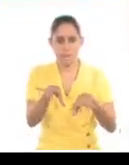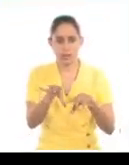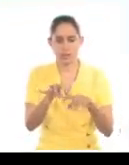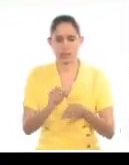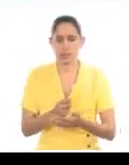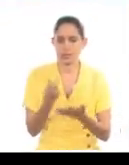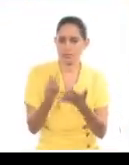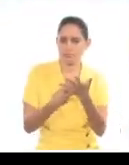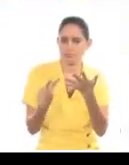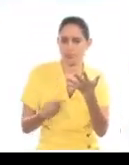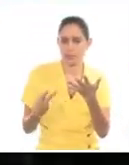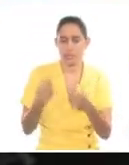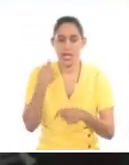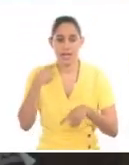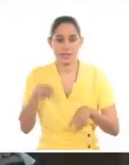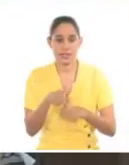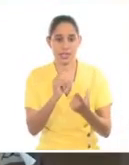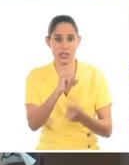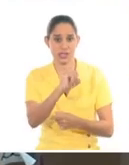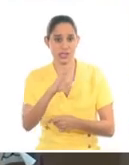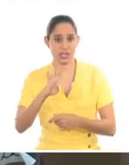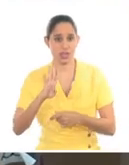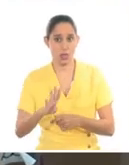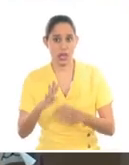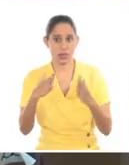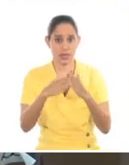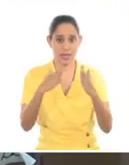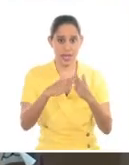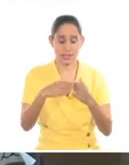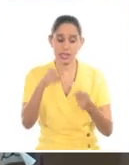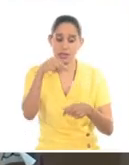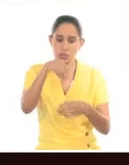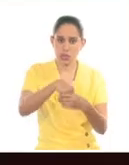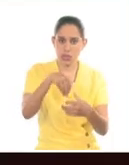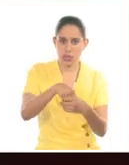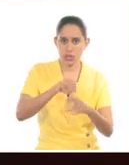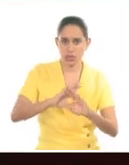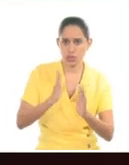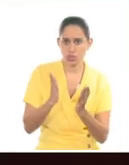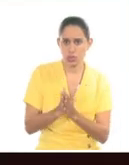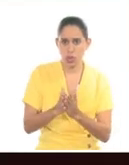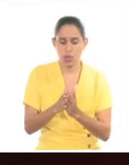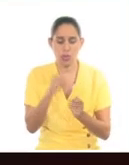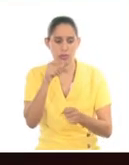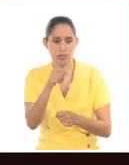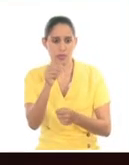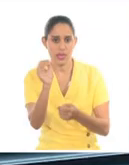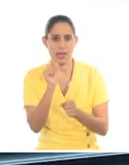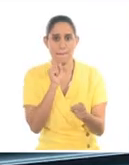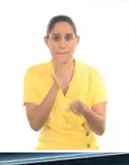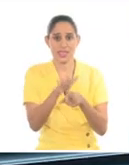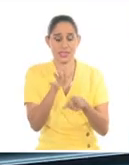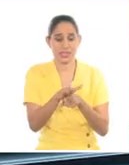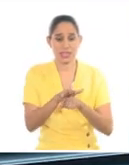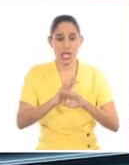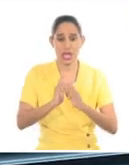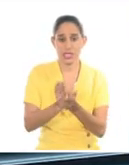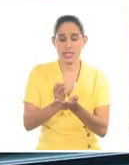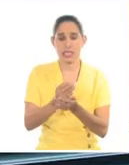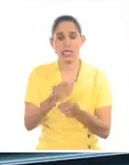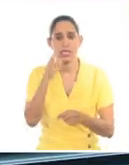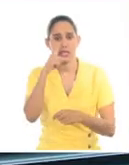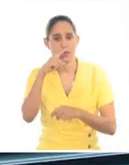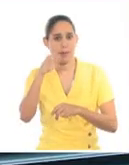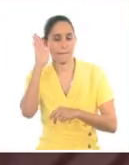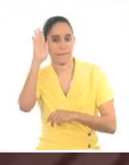El aniversario 64 de la casa productora sorprende a Ernesto Piña en la realización del capítulo inicial de la serie Ahí